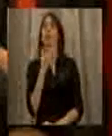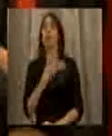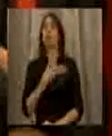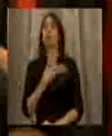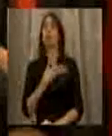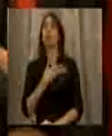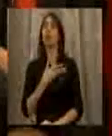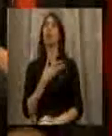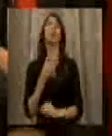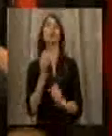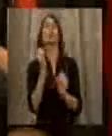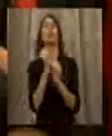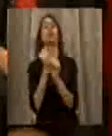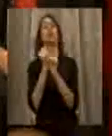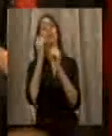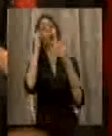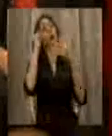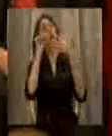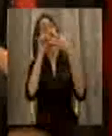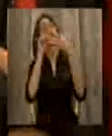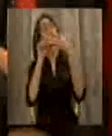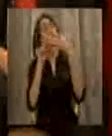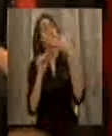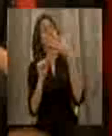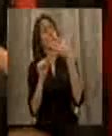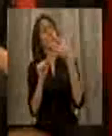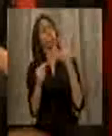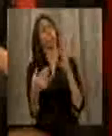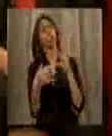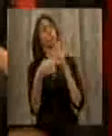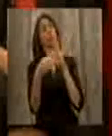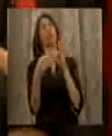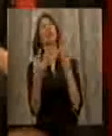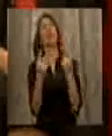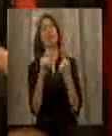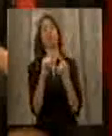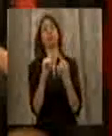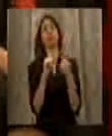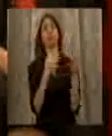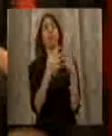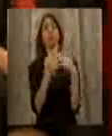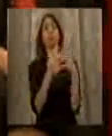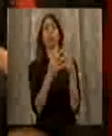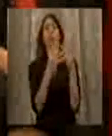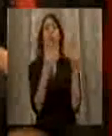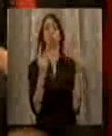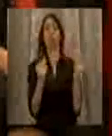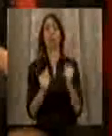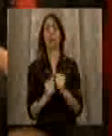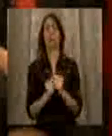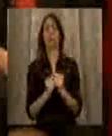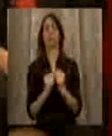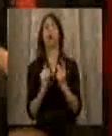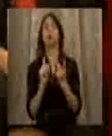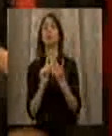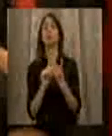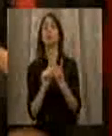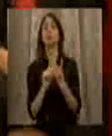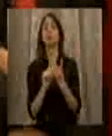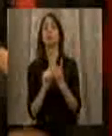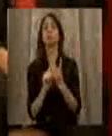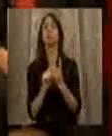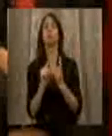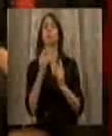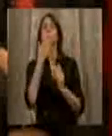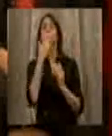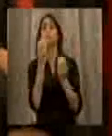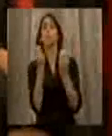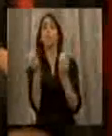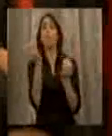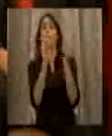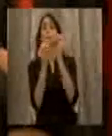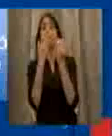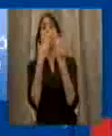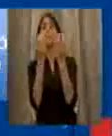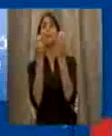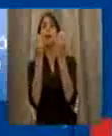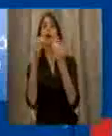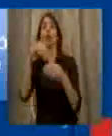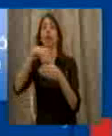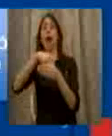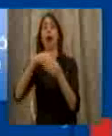tareas específicas. Y esas tareas específicas están asociadas a la transparencia, al perfeccionamiento de nuestra